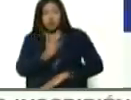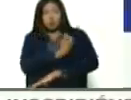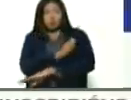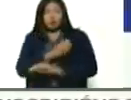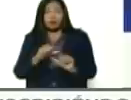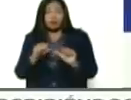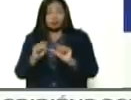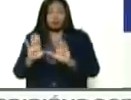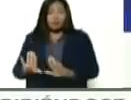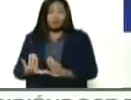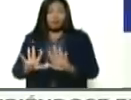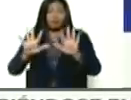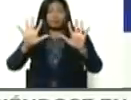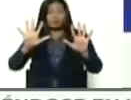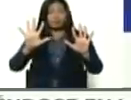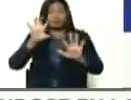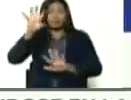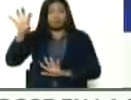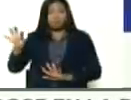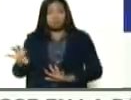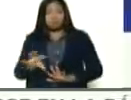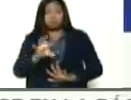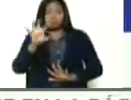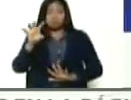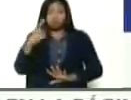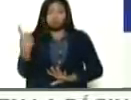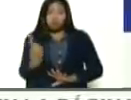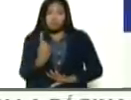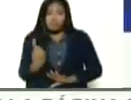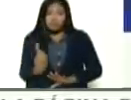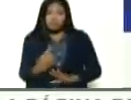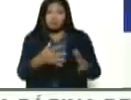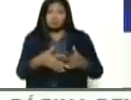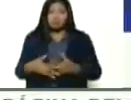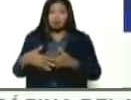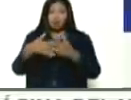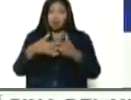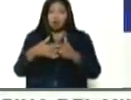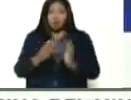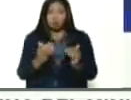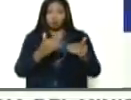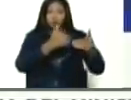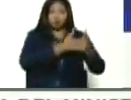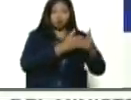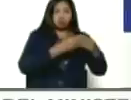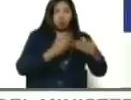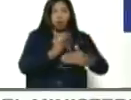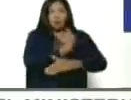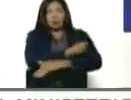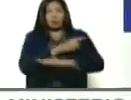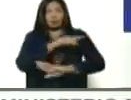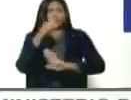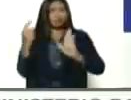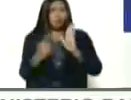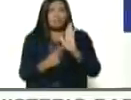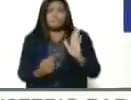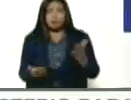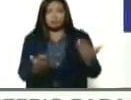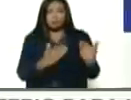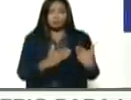quedado en 10 países del mundo eeuu ha acaparado las vacunas completas